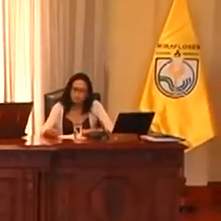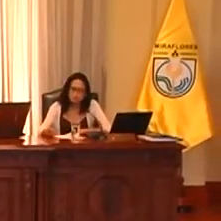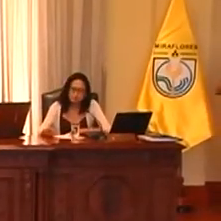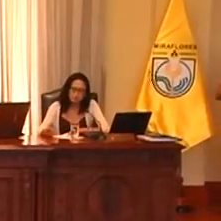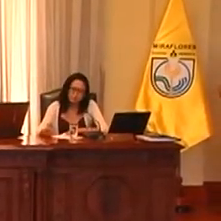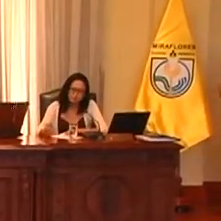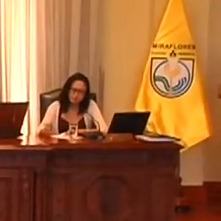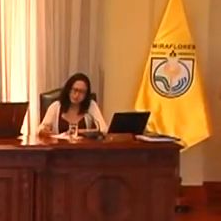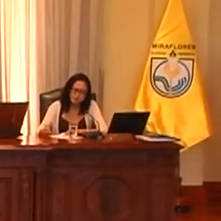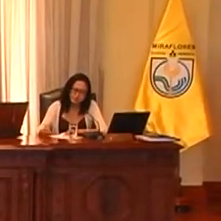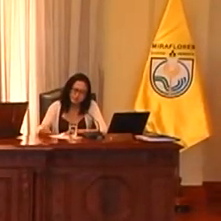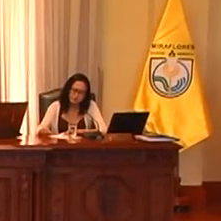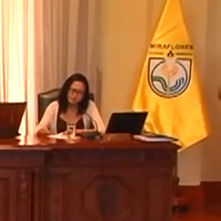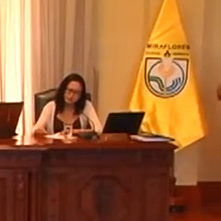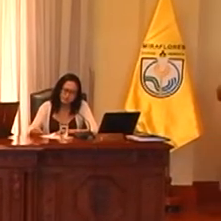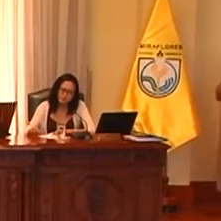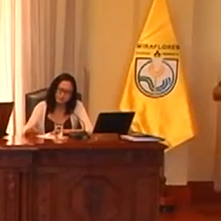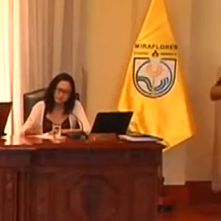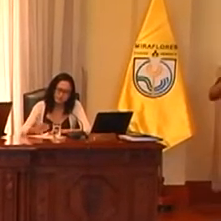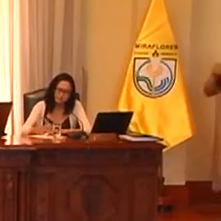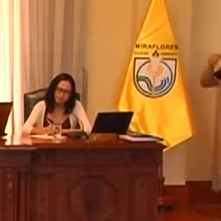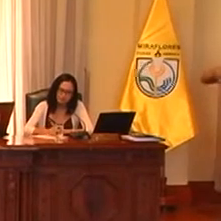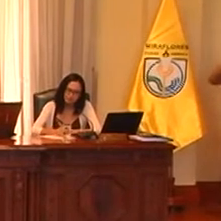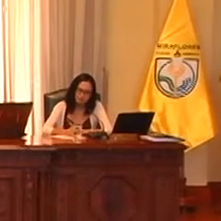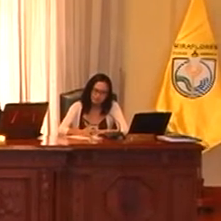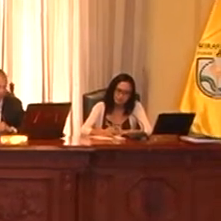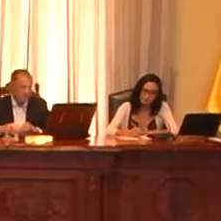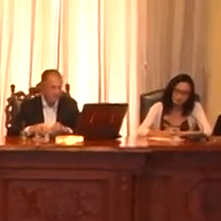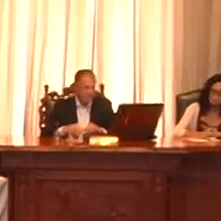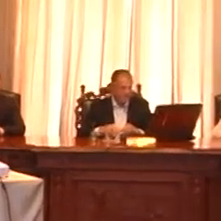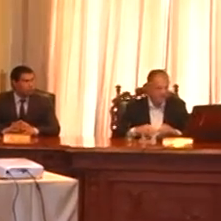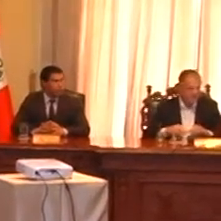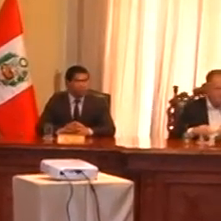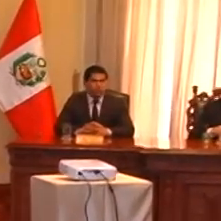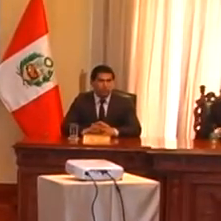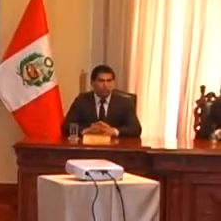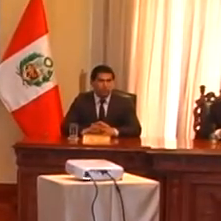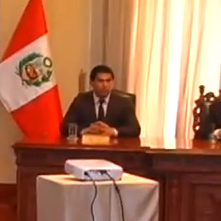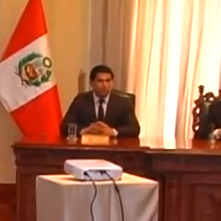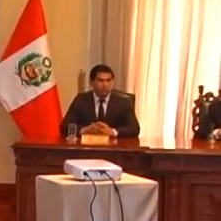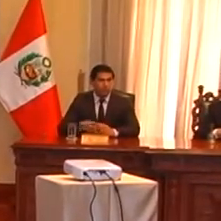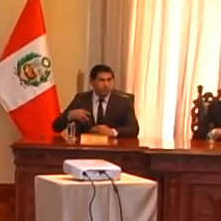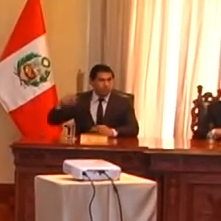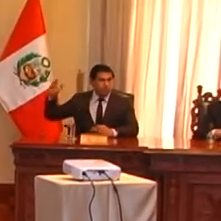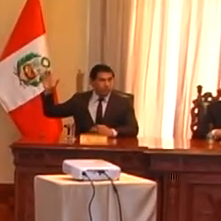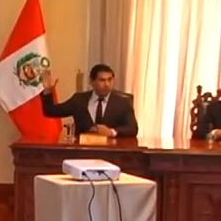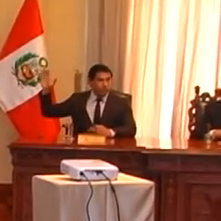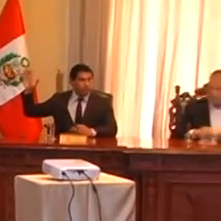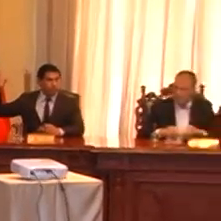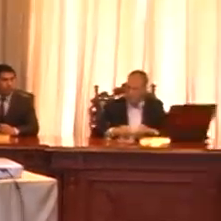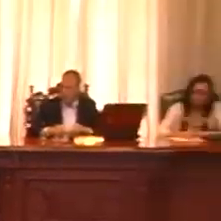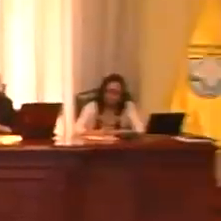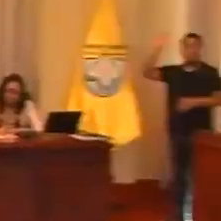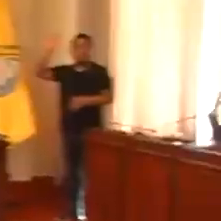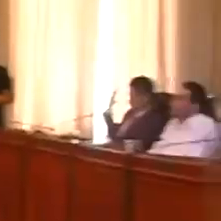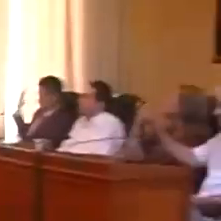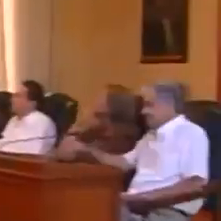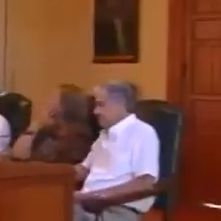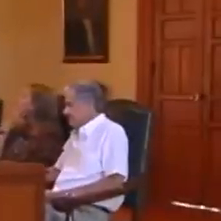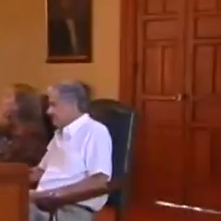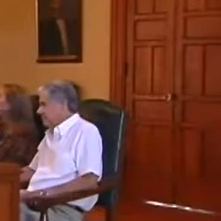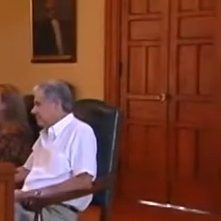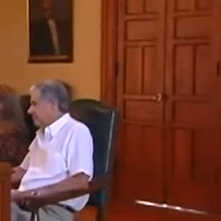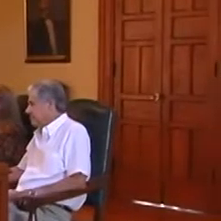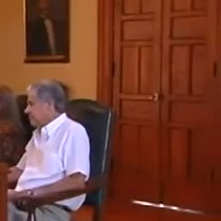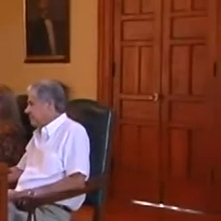sin perjuicio de ello vamos a proceder a los votos. Aquellos miembros del Consejo que estén a favor, si quieren expresar la señal de conformidad, se aprueba por unanimidad